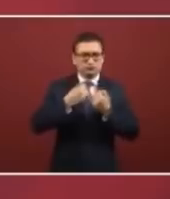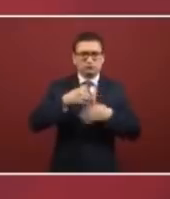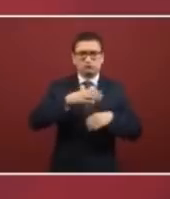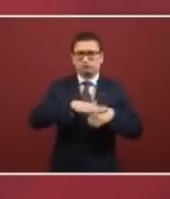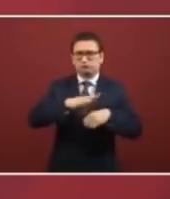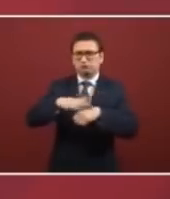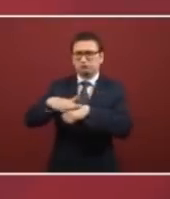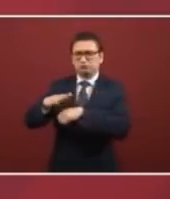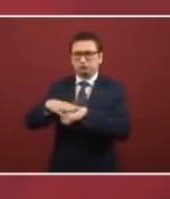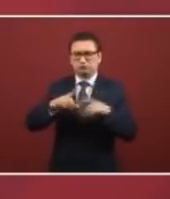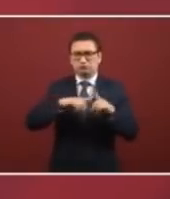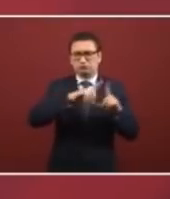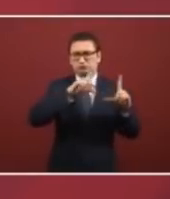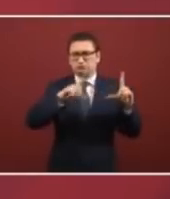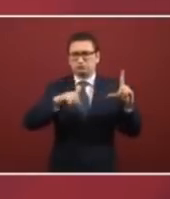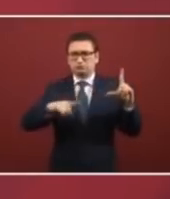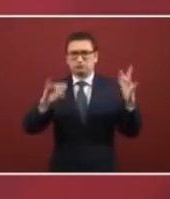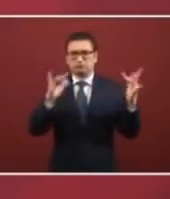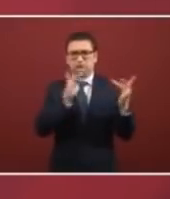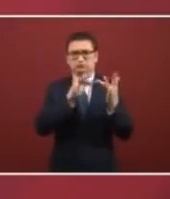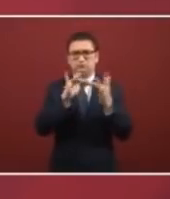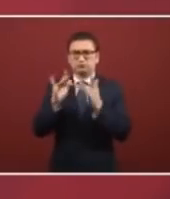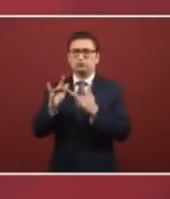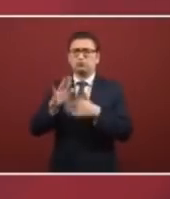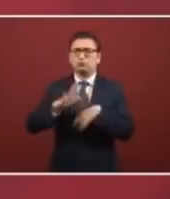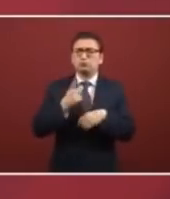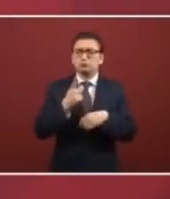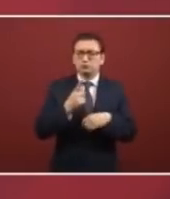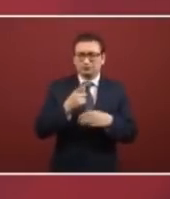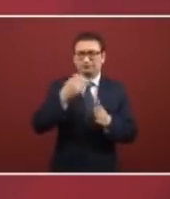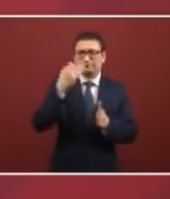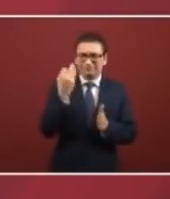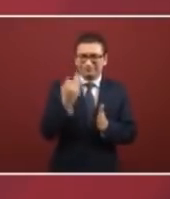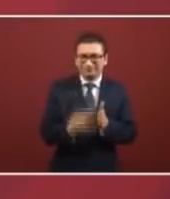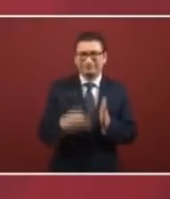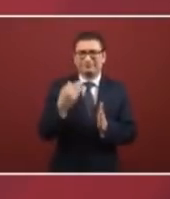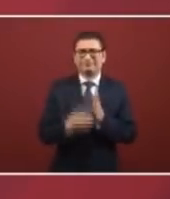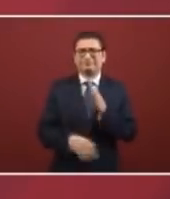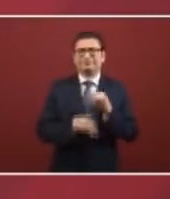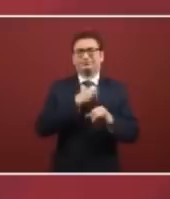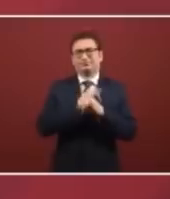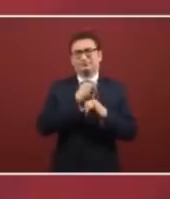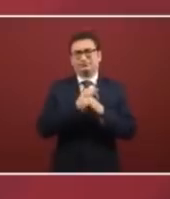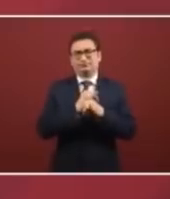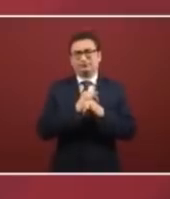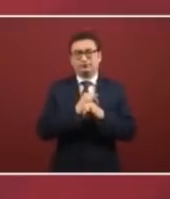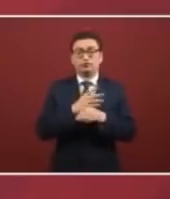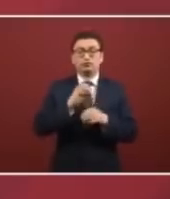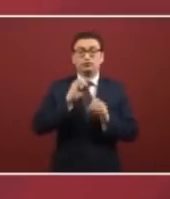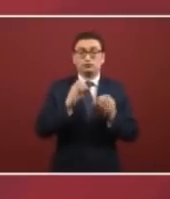al país, porque no hay internet, no hay telefonía celular,